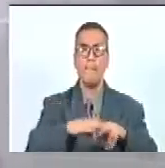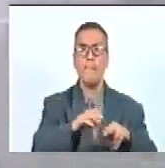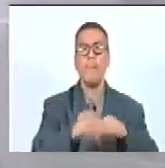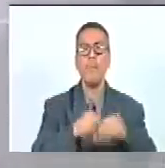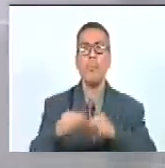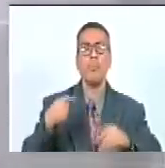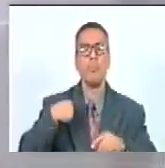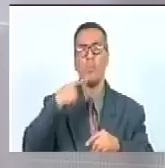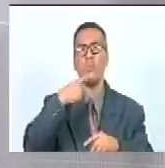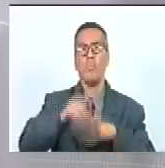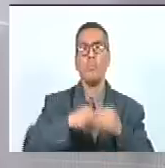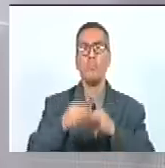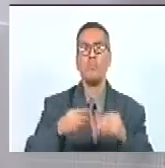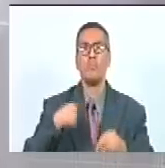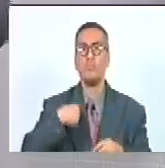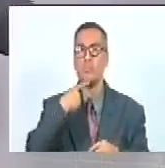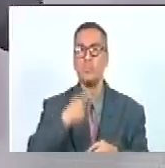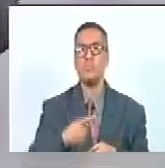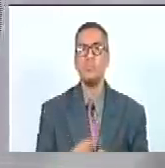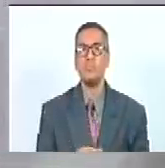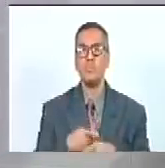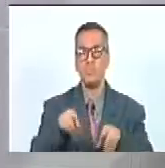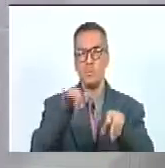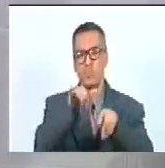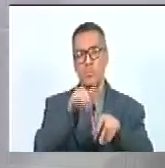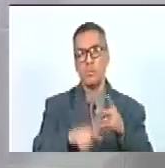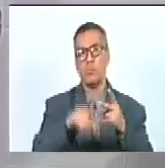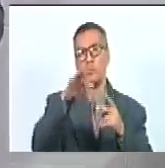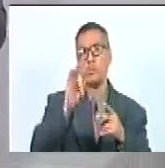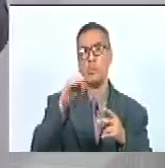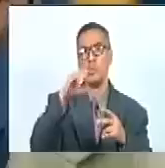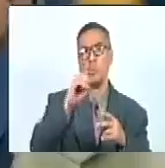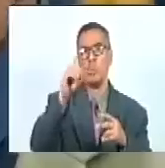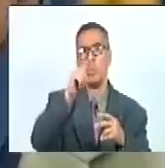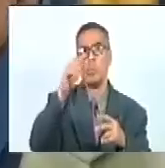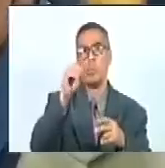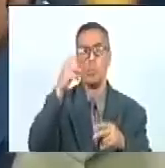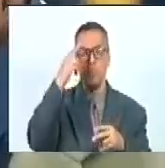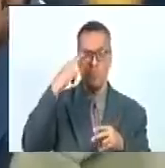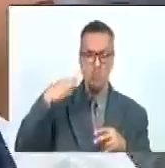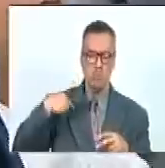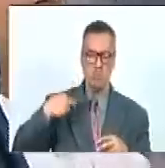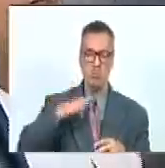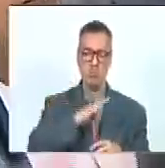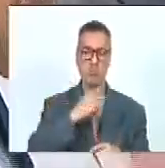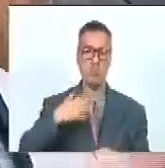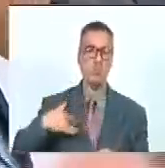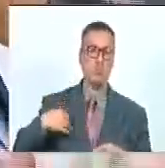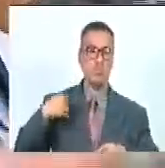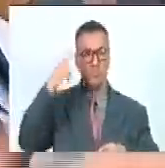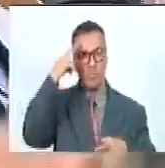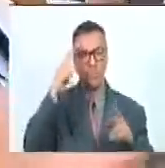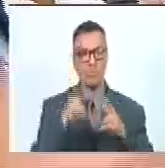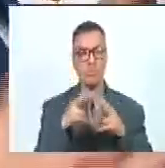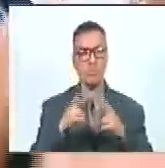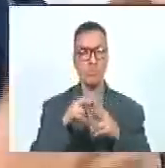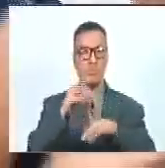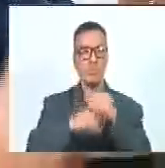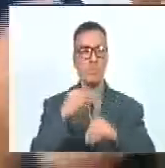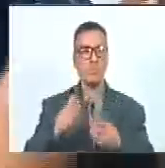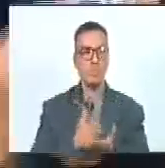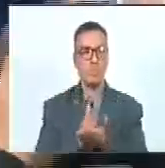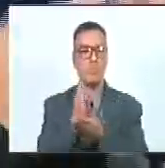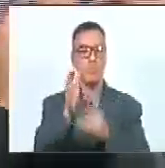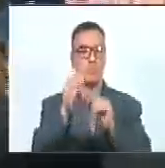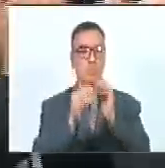cómo debe ser, le diremos que sean como Fernando y qué orgullo sentimos de haberlo conocido, de haber seguido